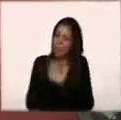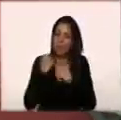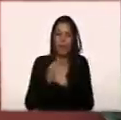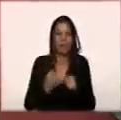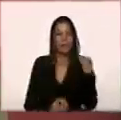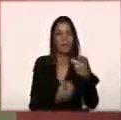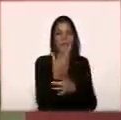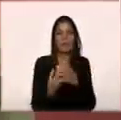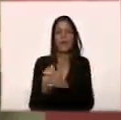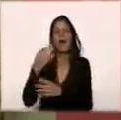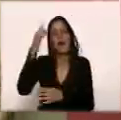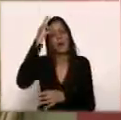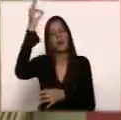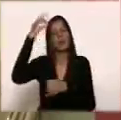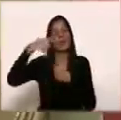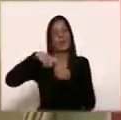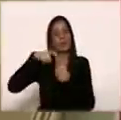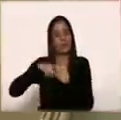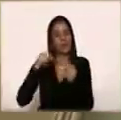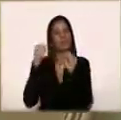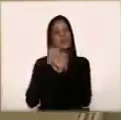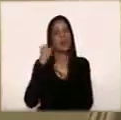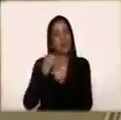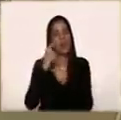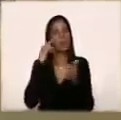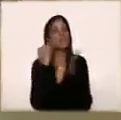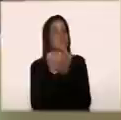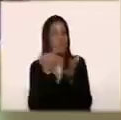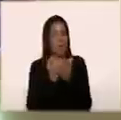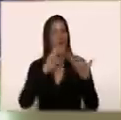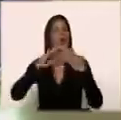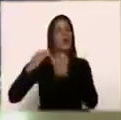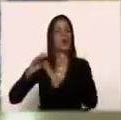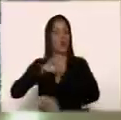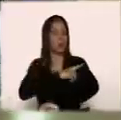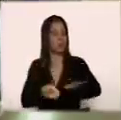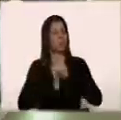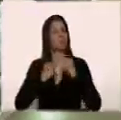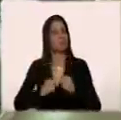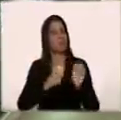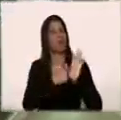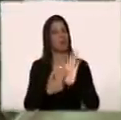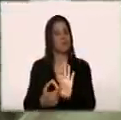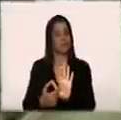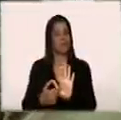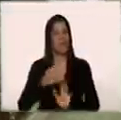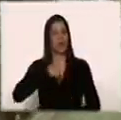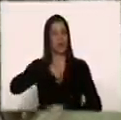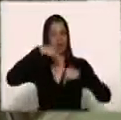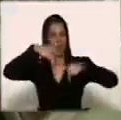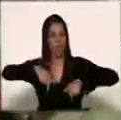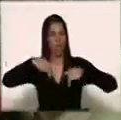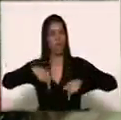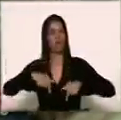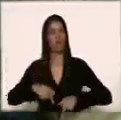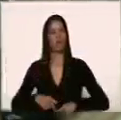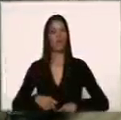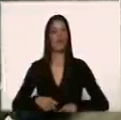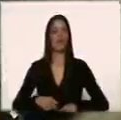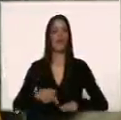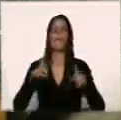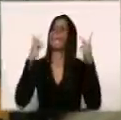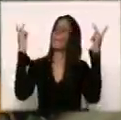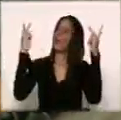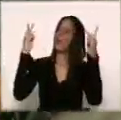productivos de trabajadores, expresión del poder popular de los trabajadores, y que hoy, hermano, estamos aquí y